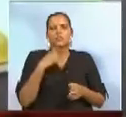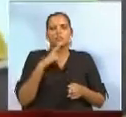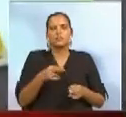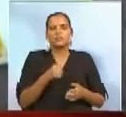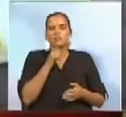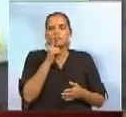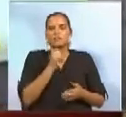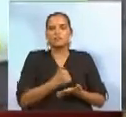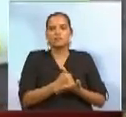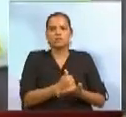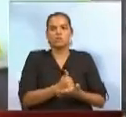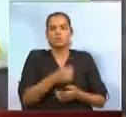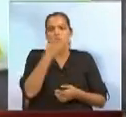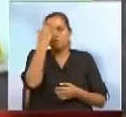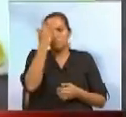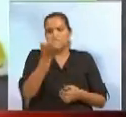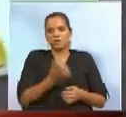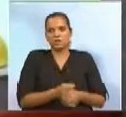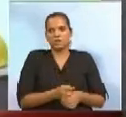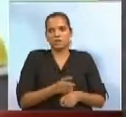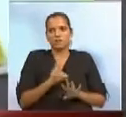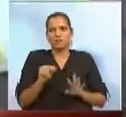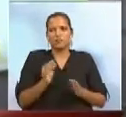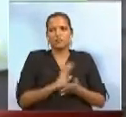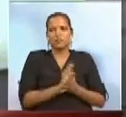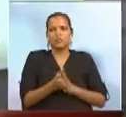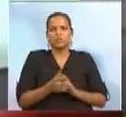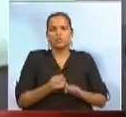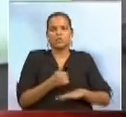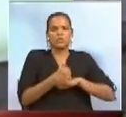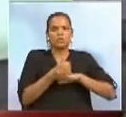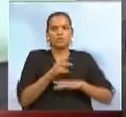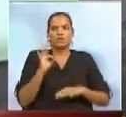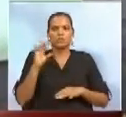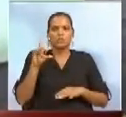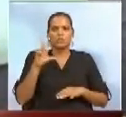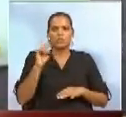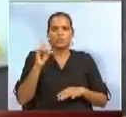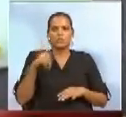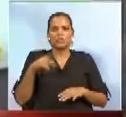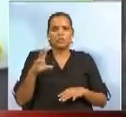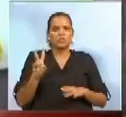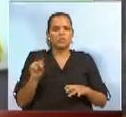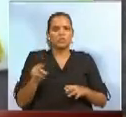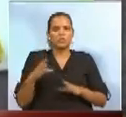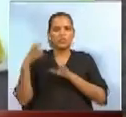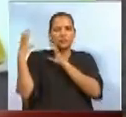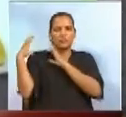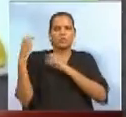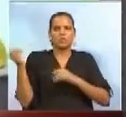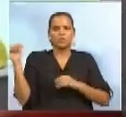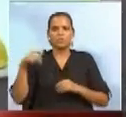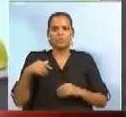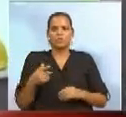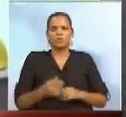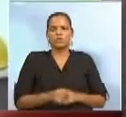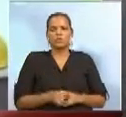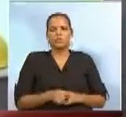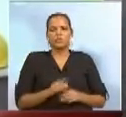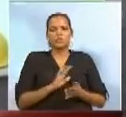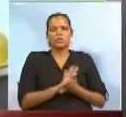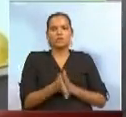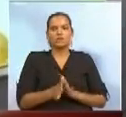responde? Nadie, porque nadie se hace presente, ni Flopé, ni la autoridad competente que es